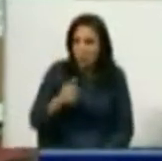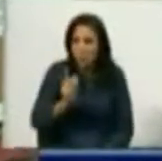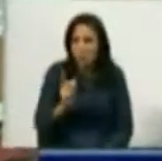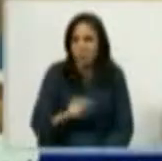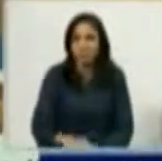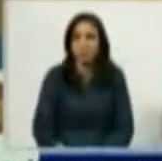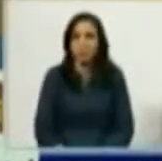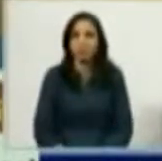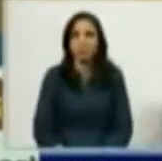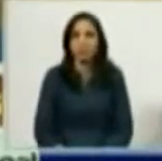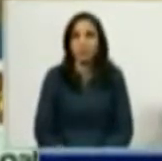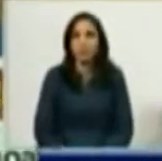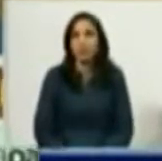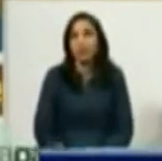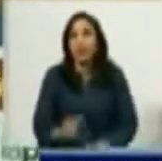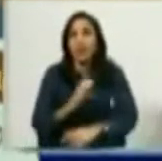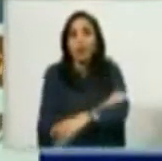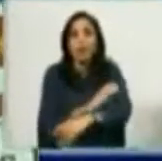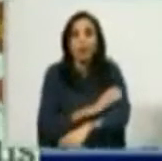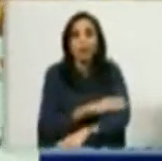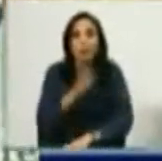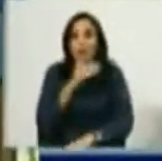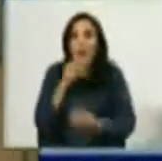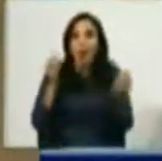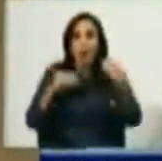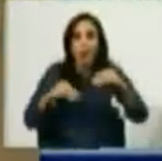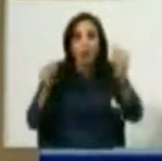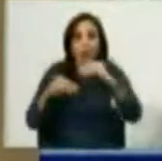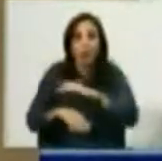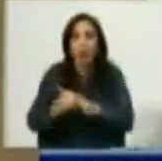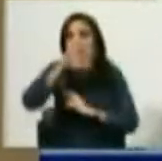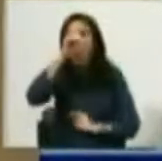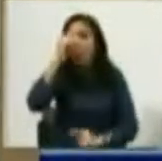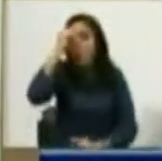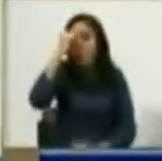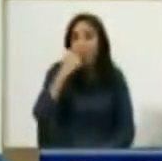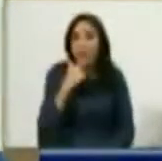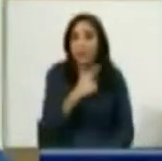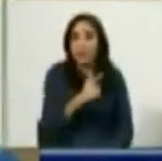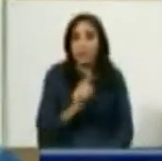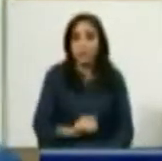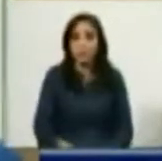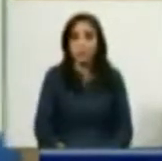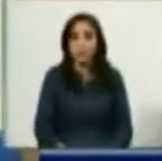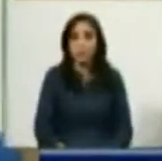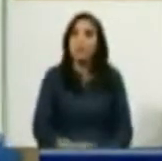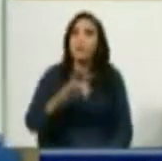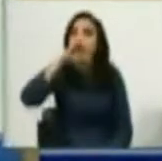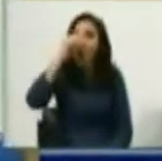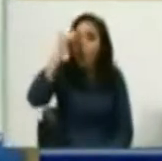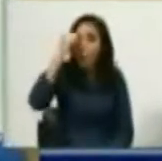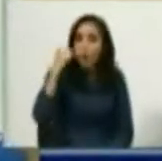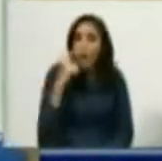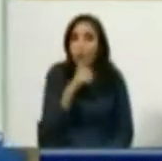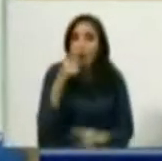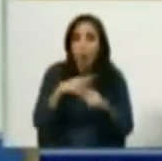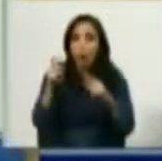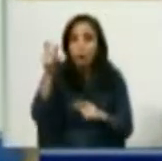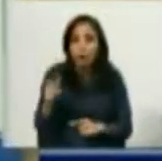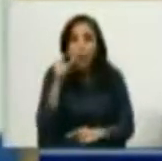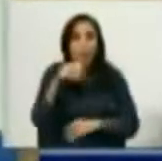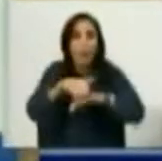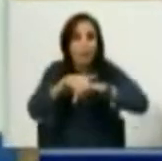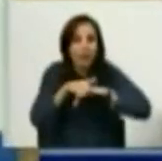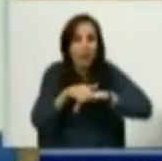oposición desfasada y sin aciertos borge dice la patilla Borges y beckeo piden al banco de Inglaterra